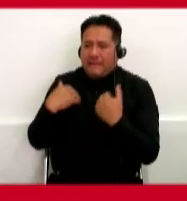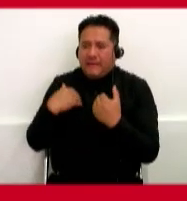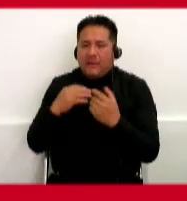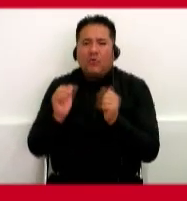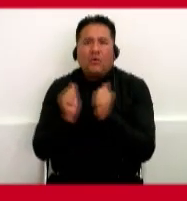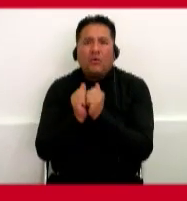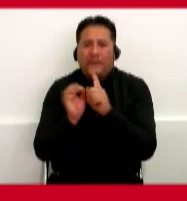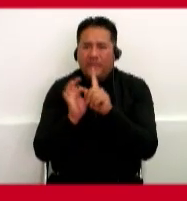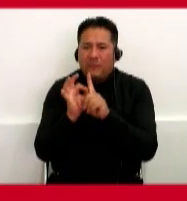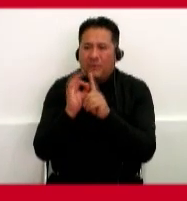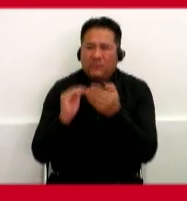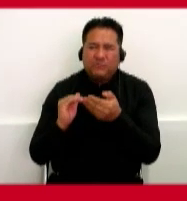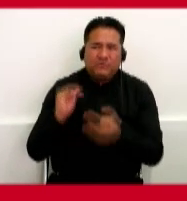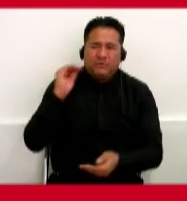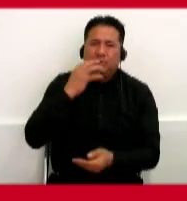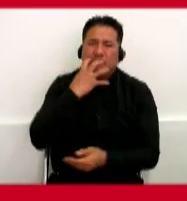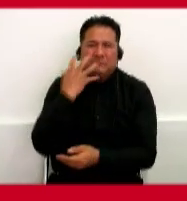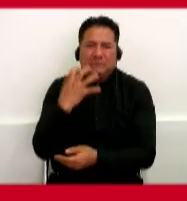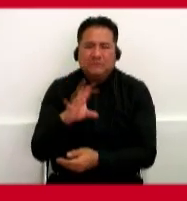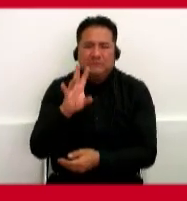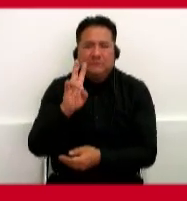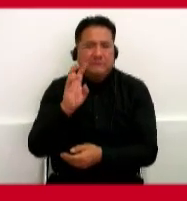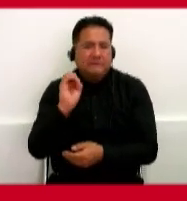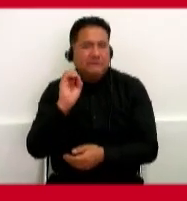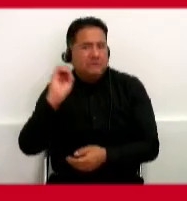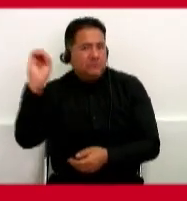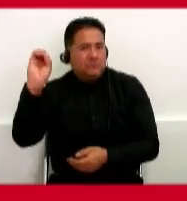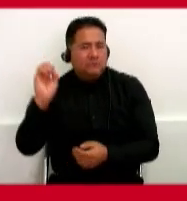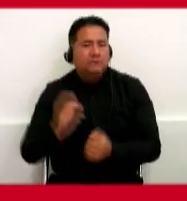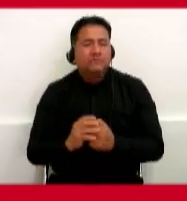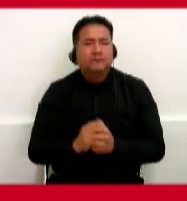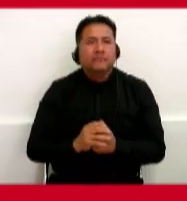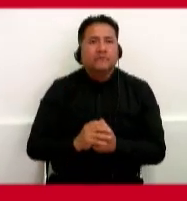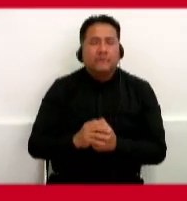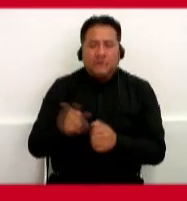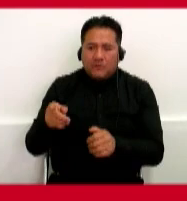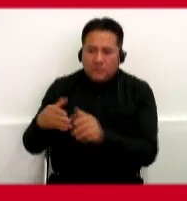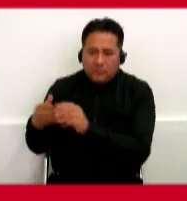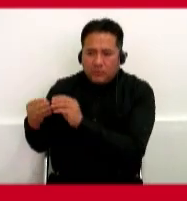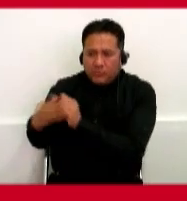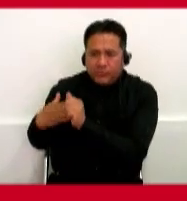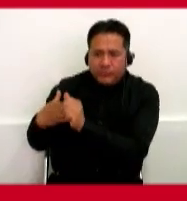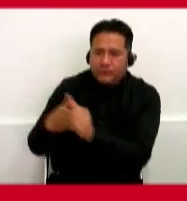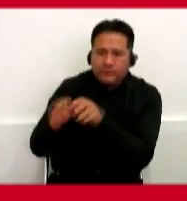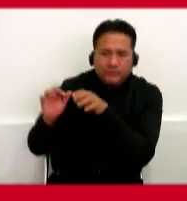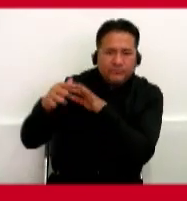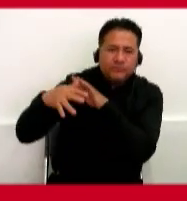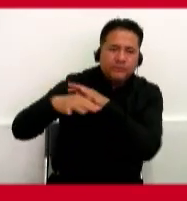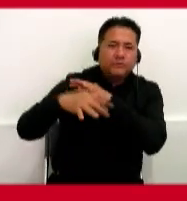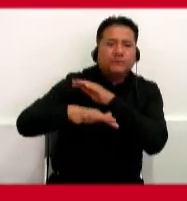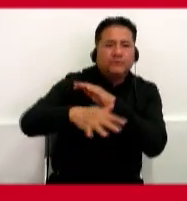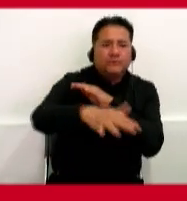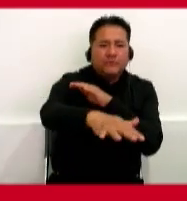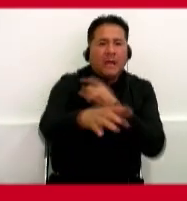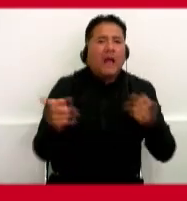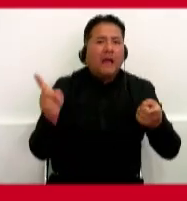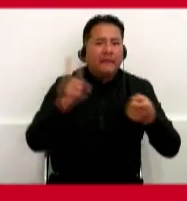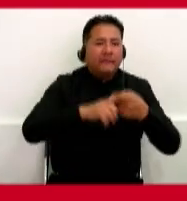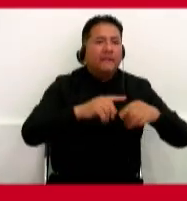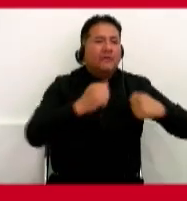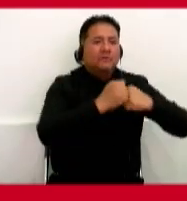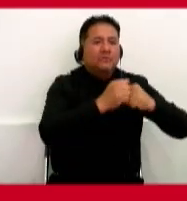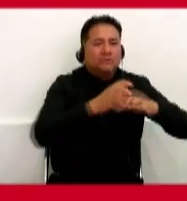hasta de 70 grados, los cuales son conducidos a través del sistema de estructuras de Andaichagua. Bajo